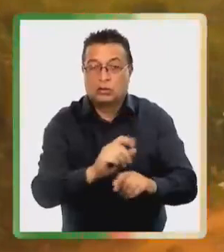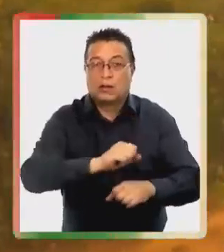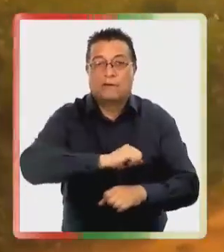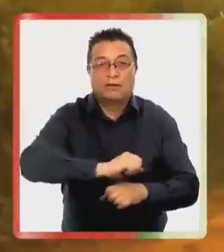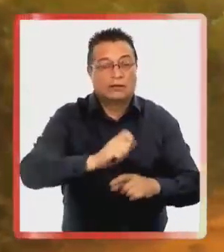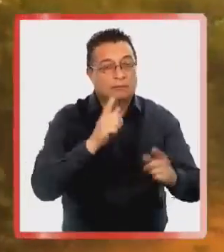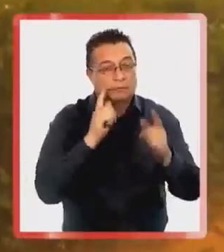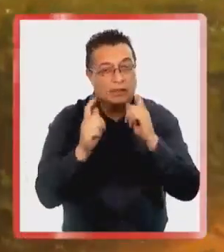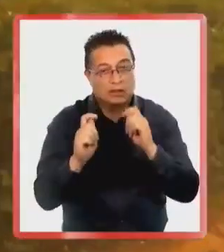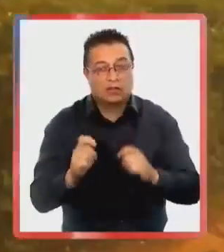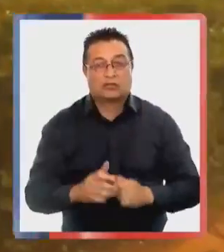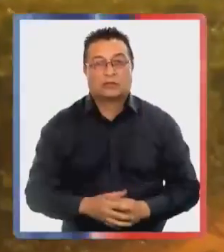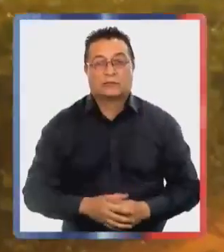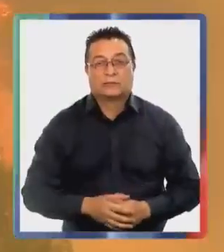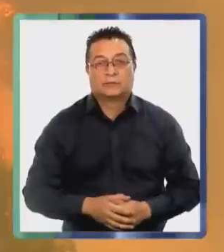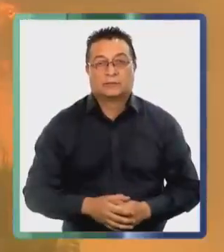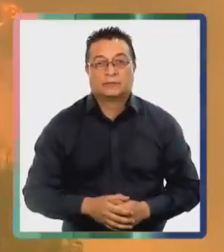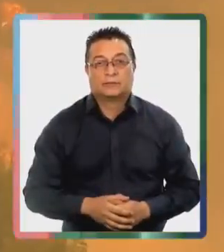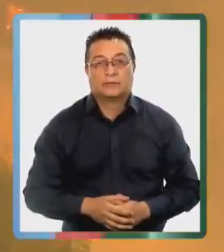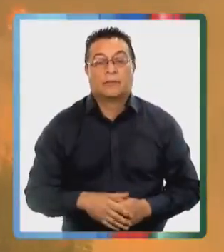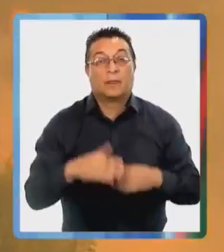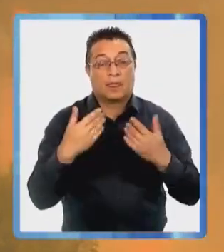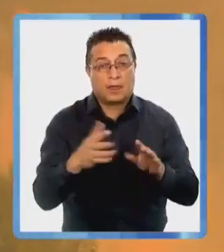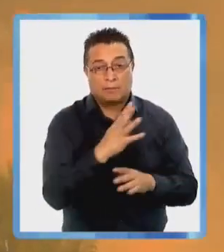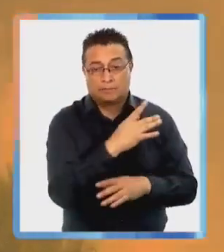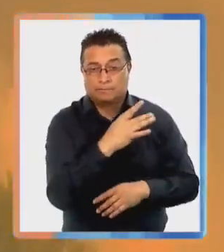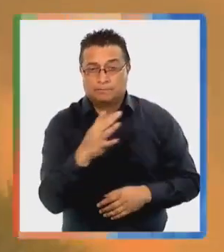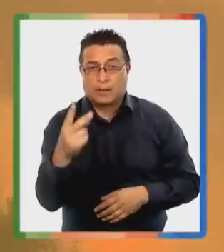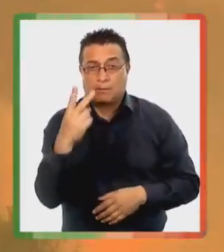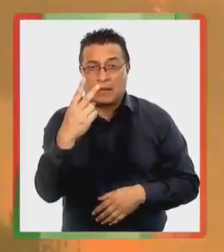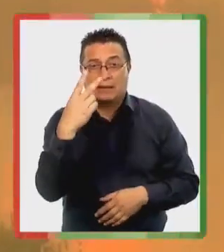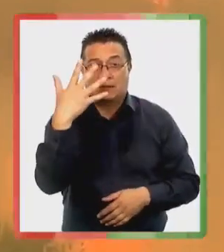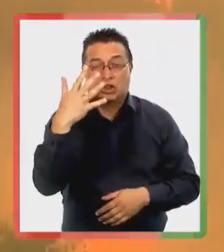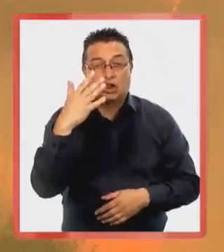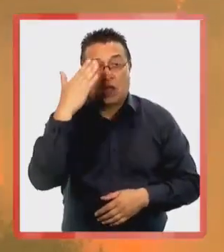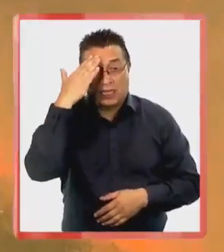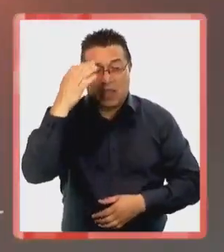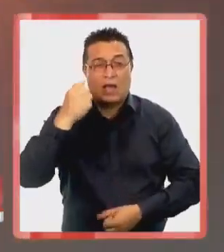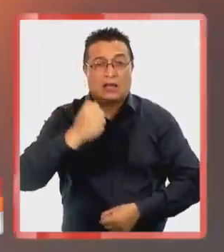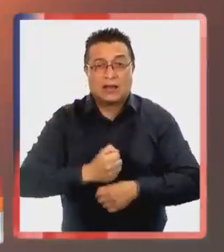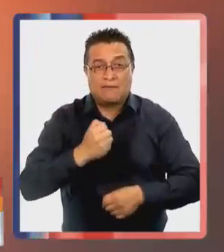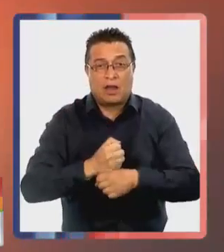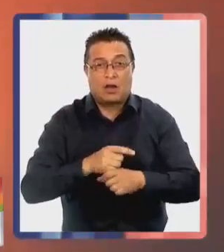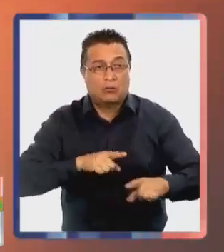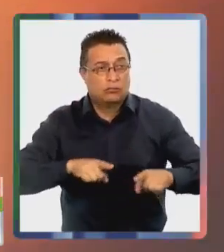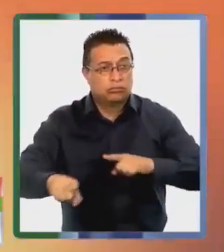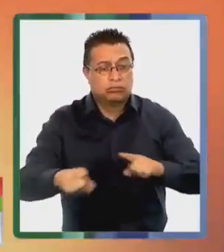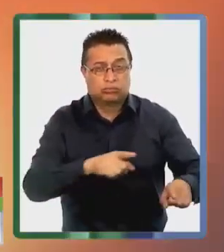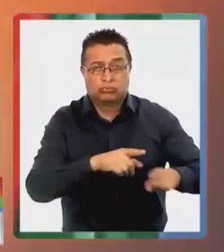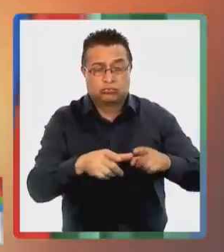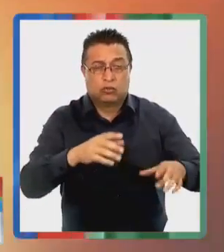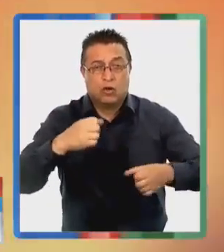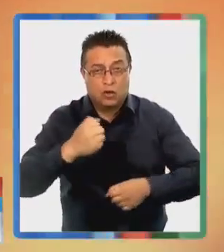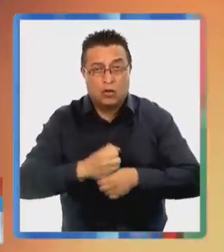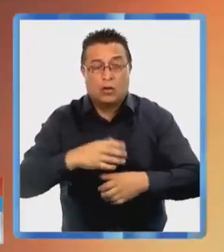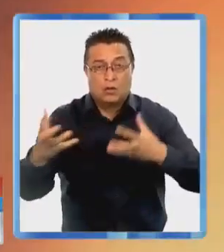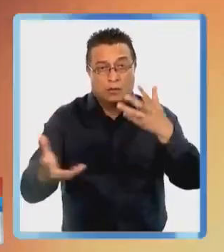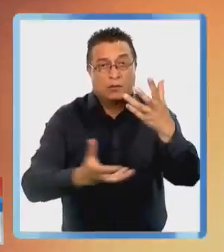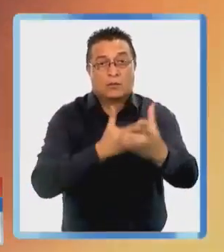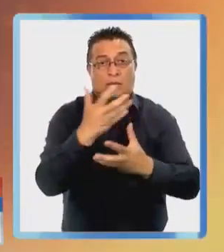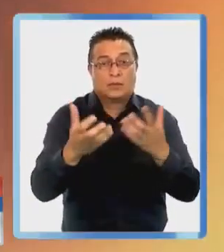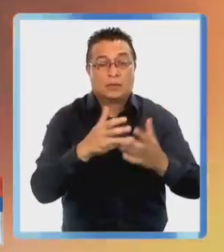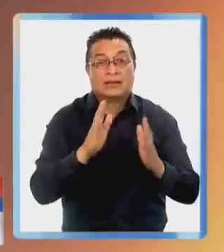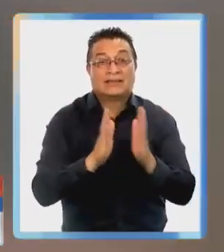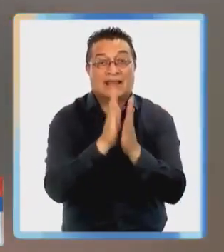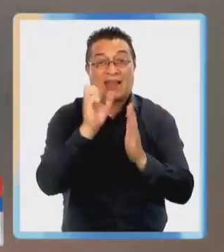Después de 25 días de intenso trabajo y despliegue de brigadas, el voraz incendio Santa Ana, que afectó a las comunas de Nacimiento,